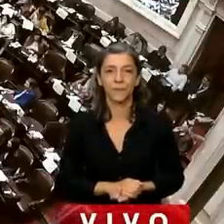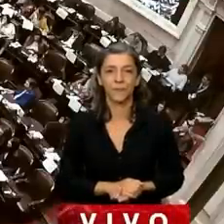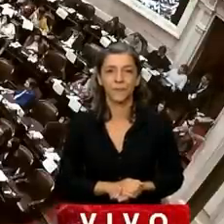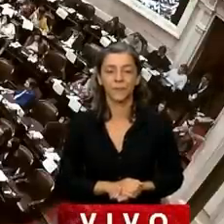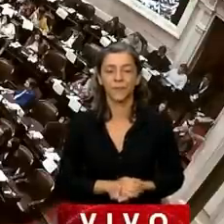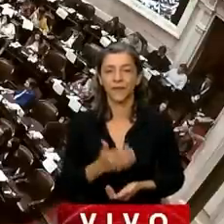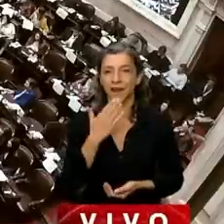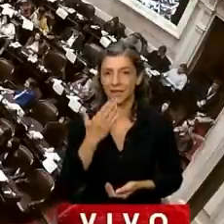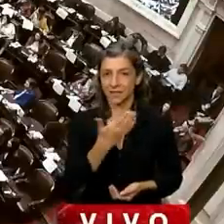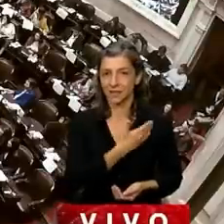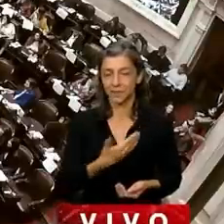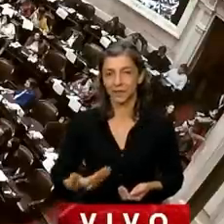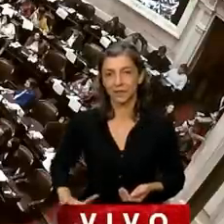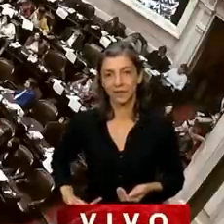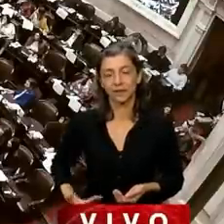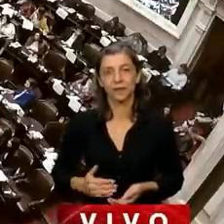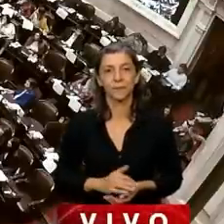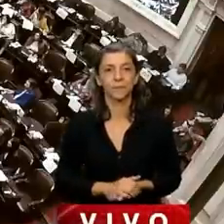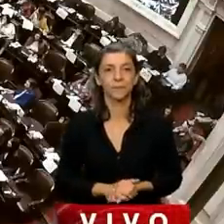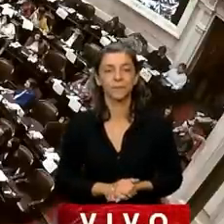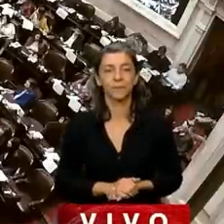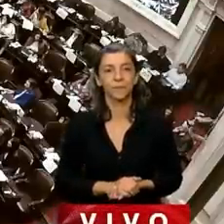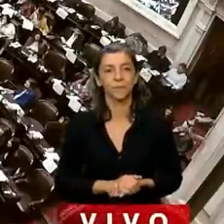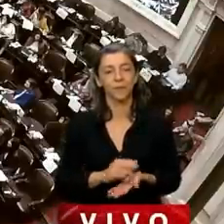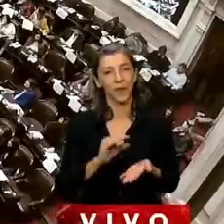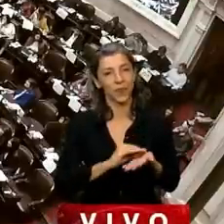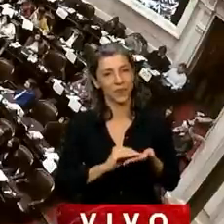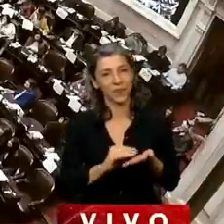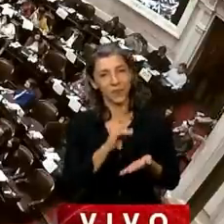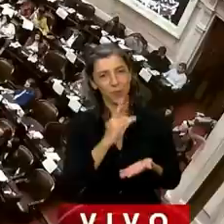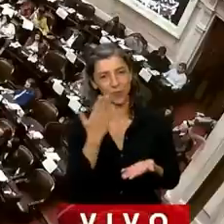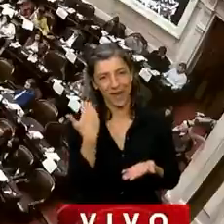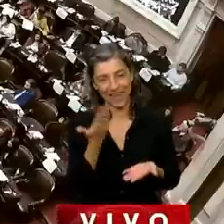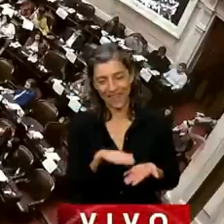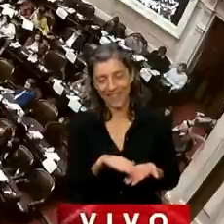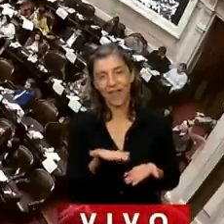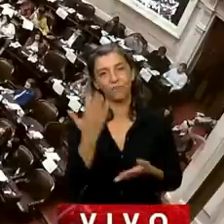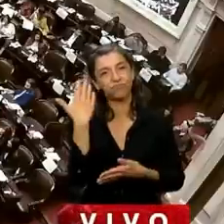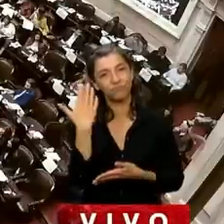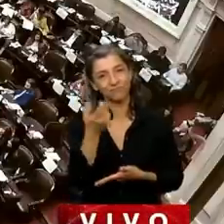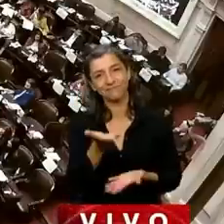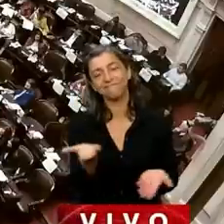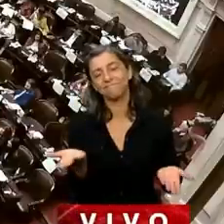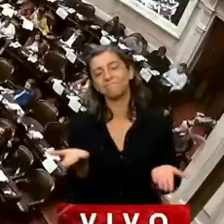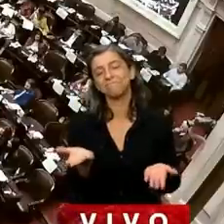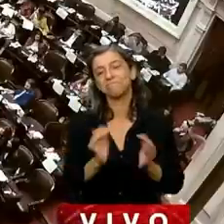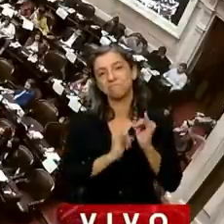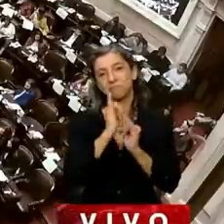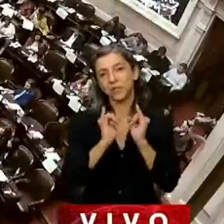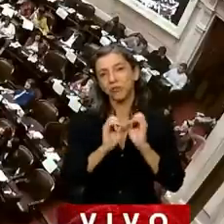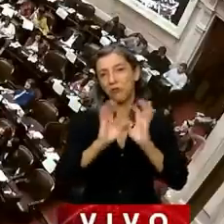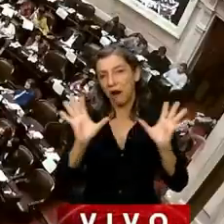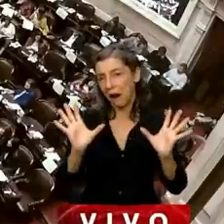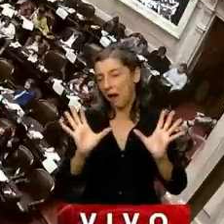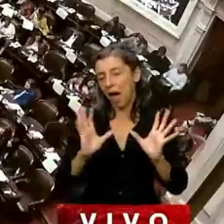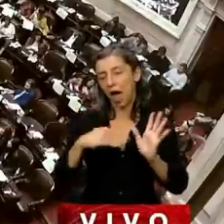Gracias, señora Presidenta. La diputada Bertone me releva de hacer mayores consideraciones porque ha